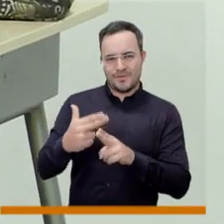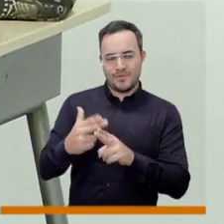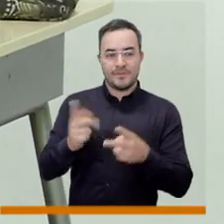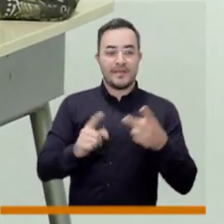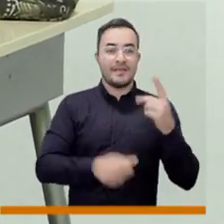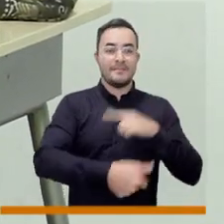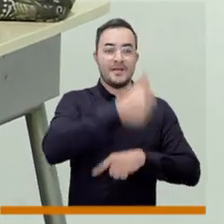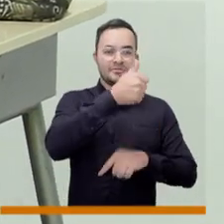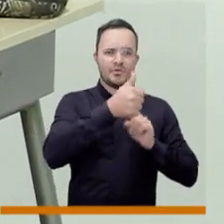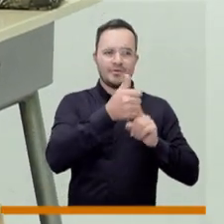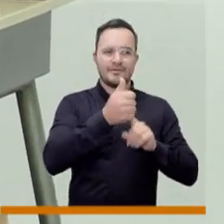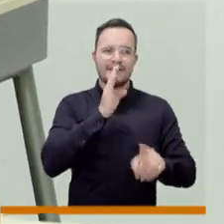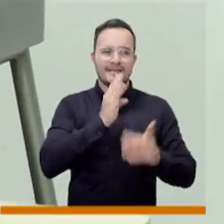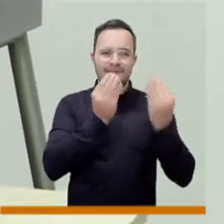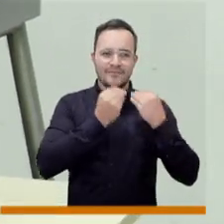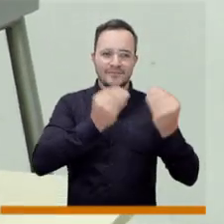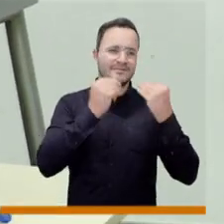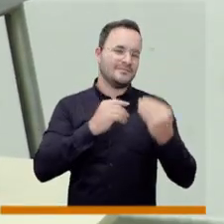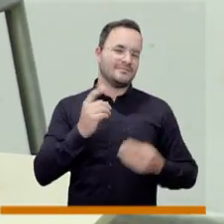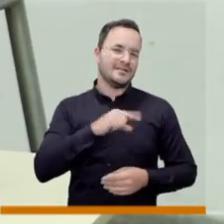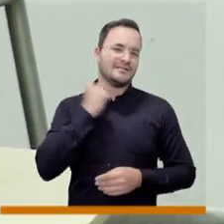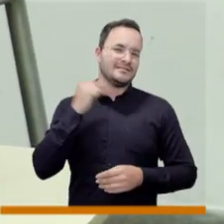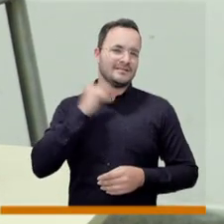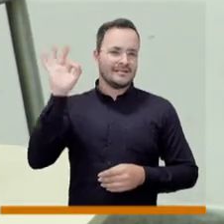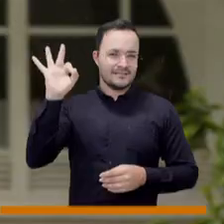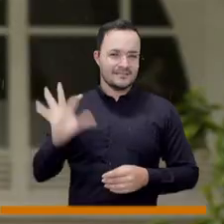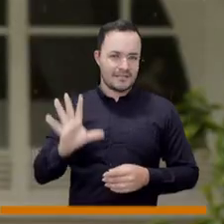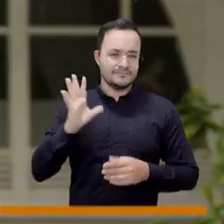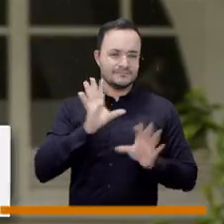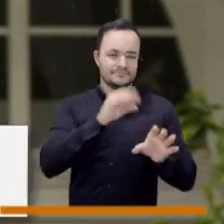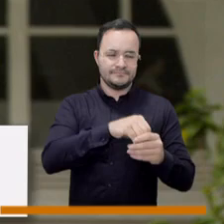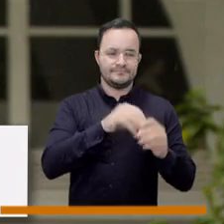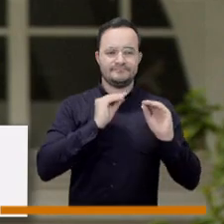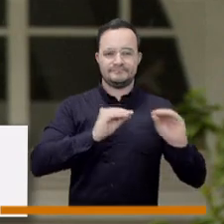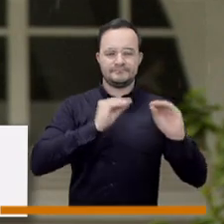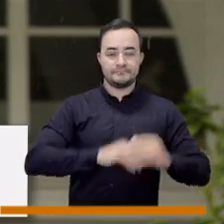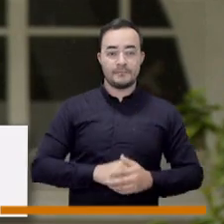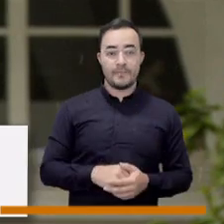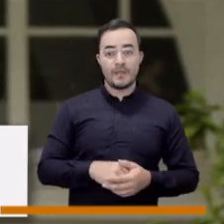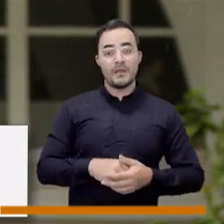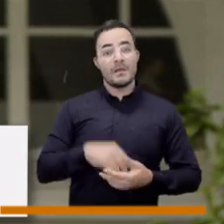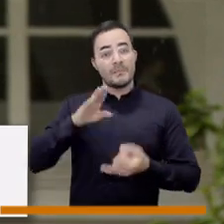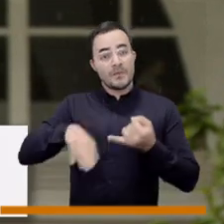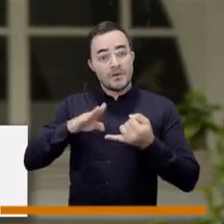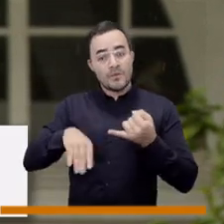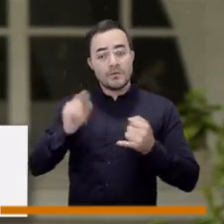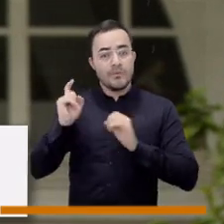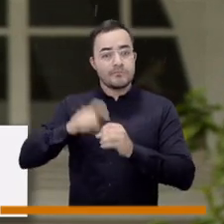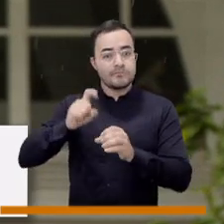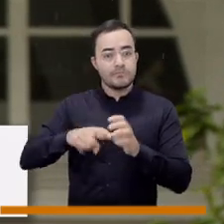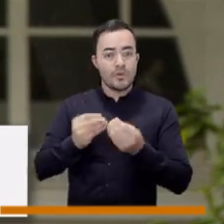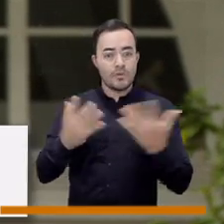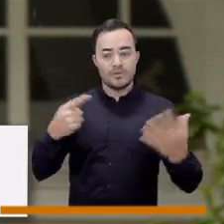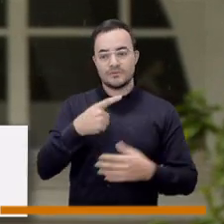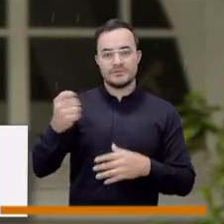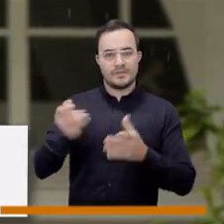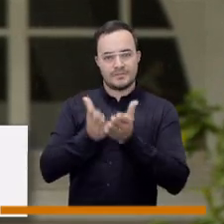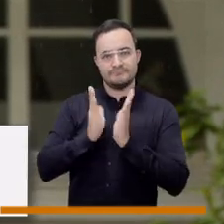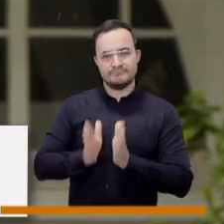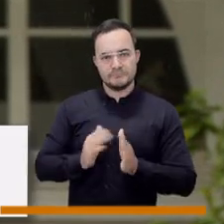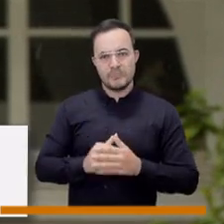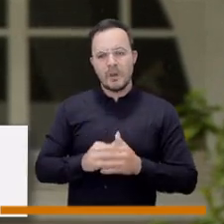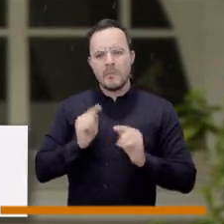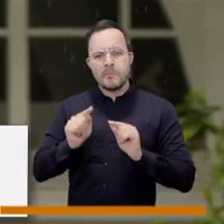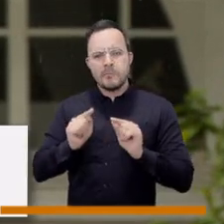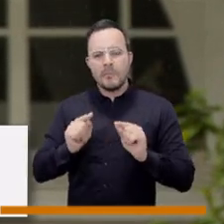forman los sacerdotes propiamente. Actualmente el Seminario Menor cuenta con alrededor de 100 estudiantes. Son jóvenes que vienen